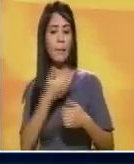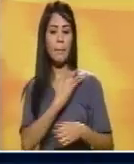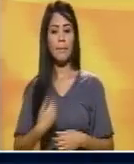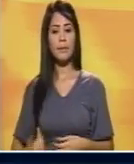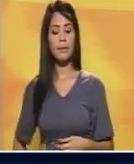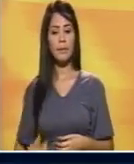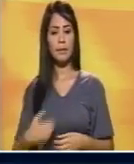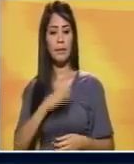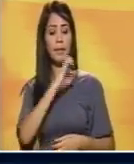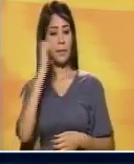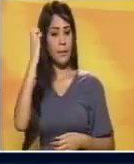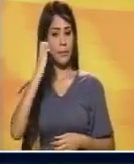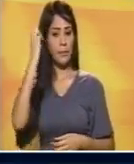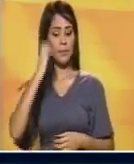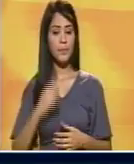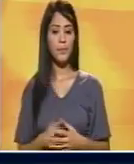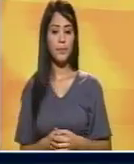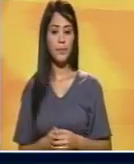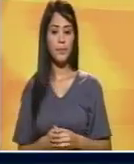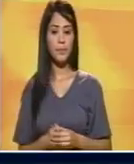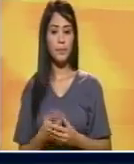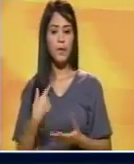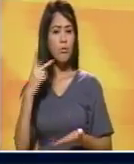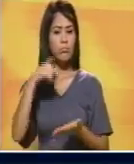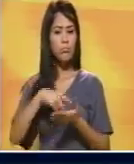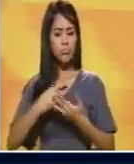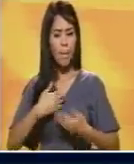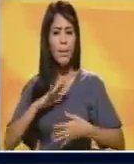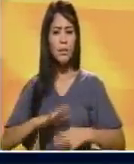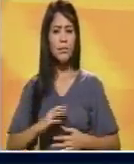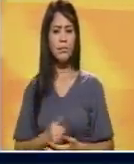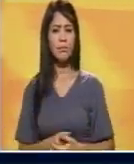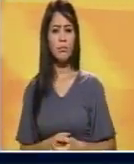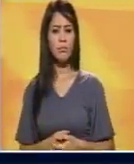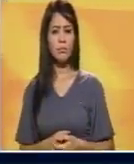Europeo. La democracia española está aquí para quedarse.